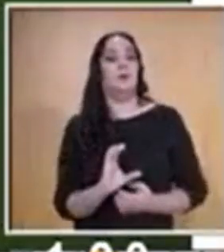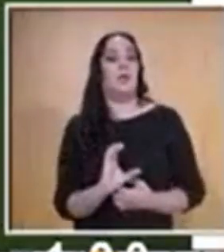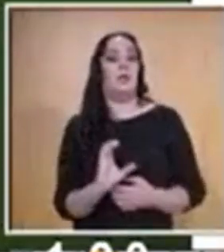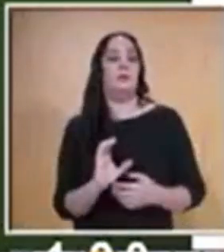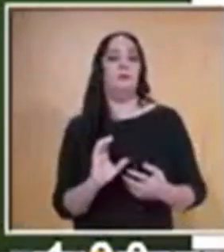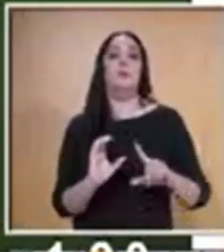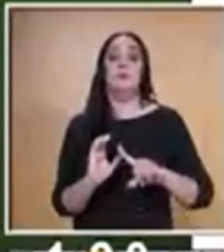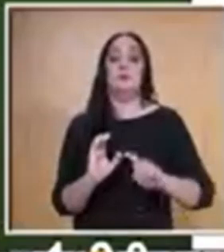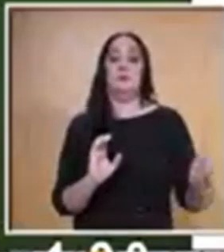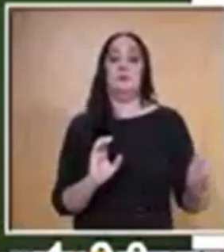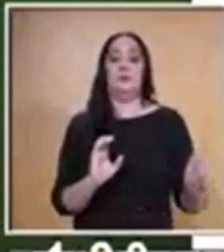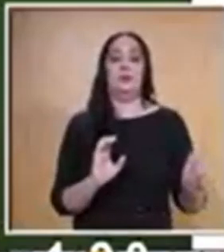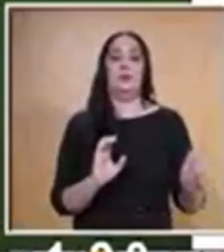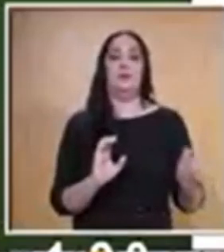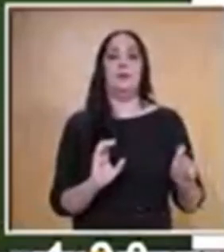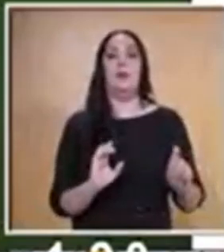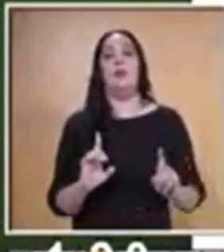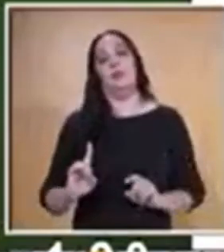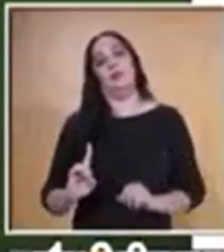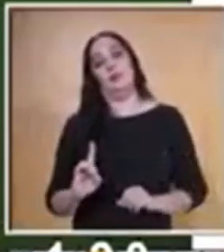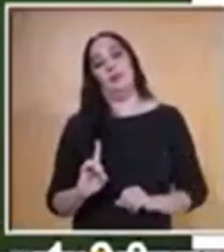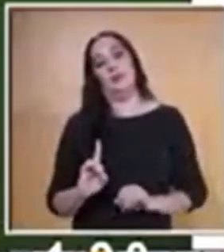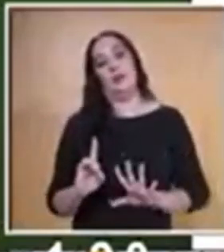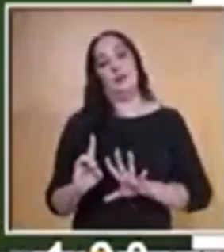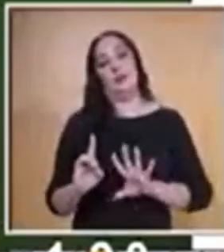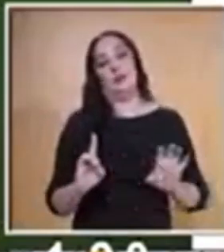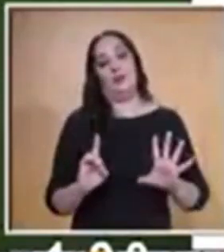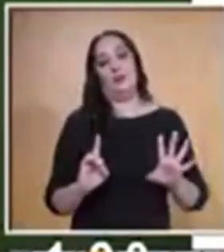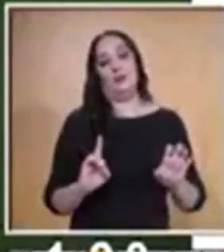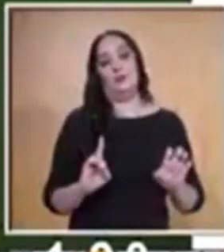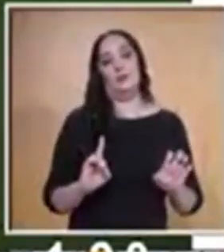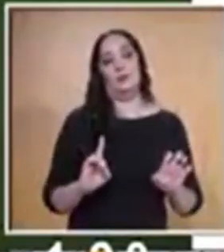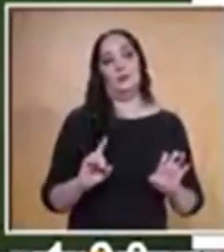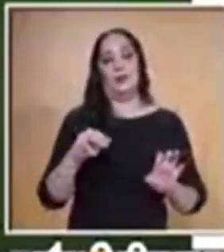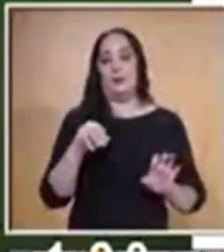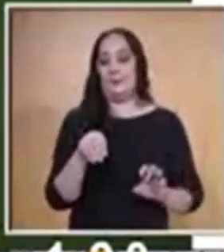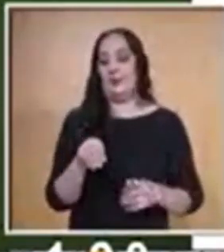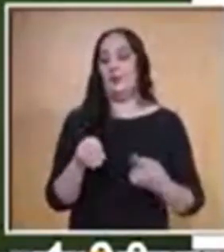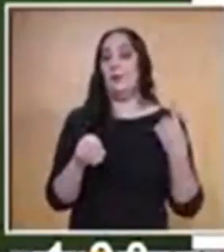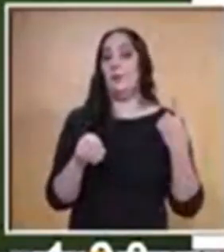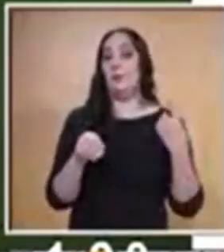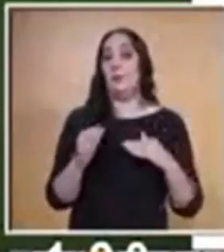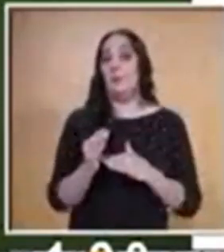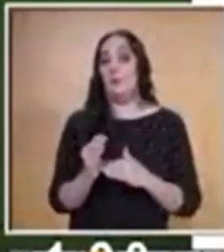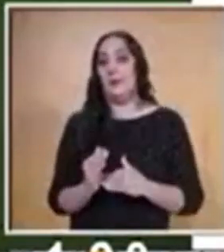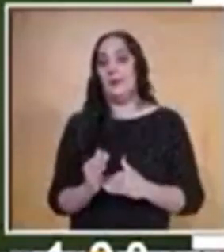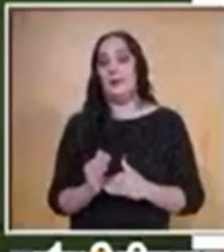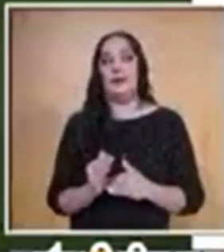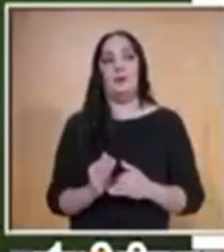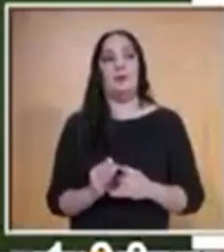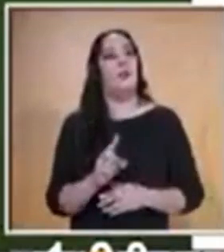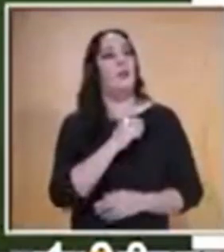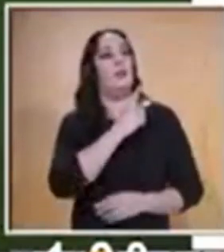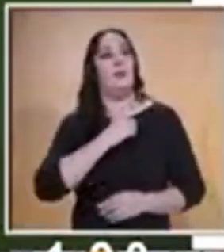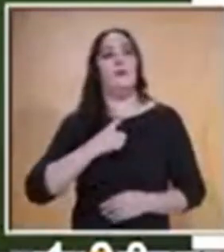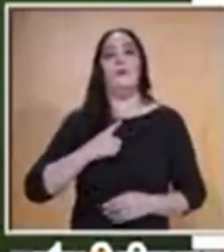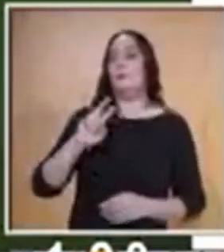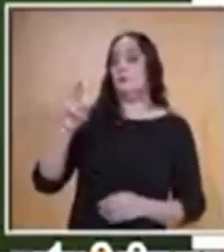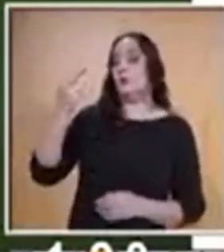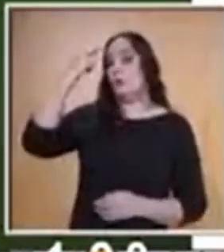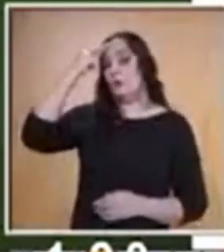equivale a 100, la letra D 500 y la letra M 1000. Hay que recordar que se utilizan en